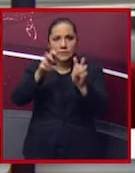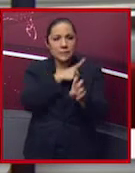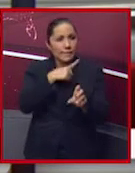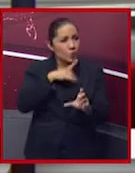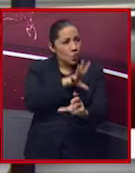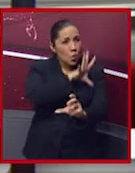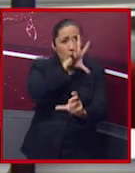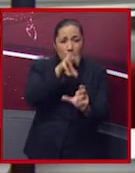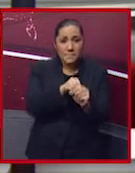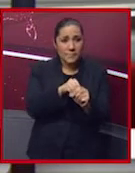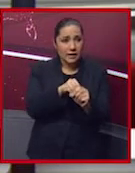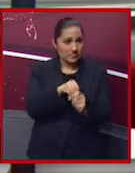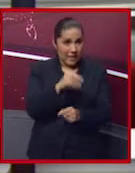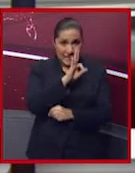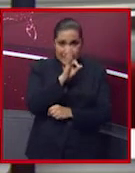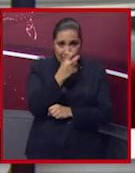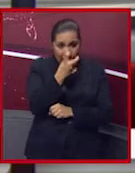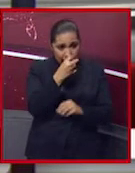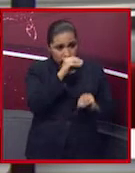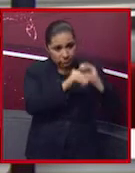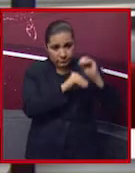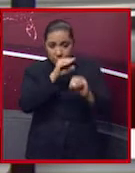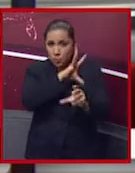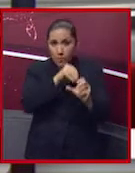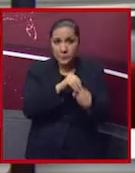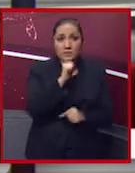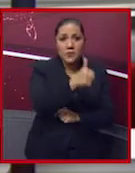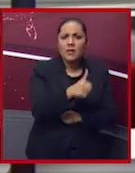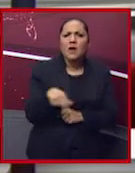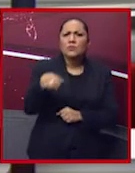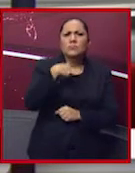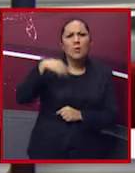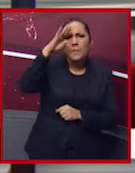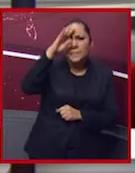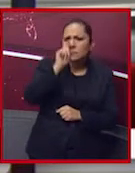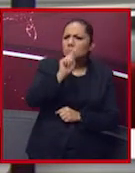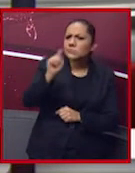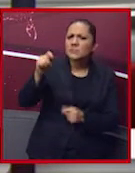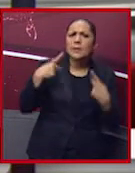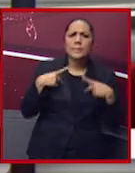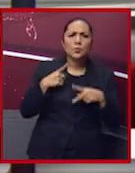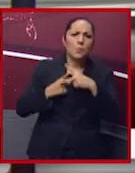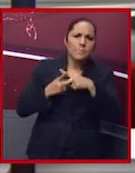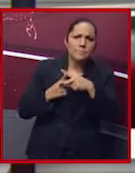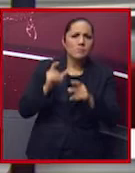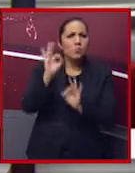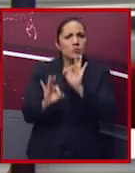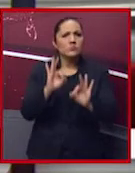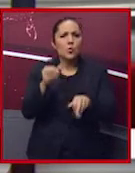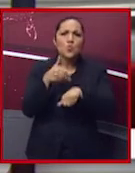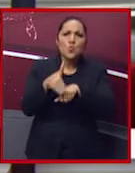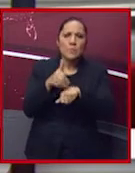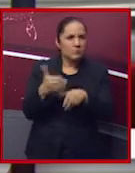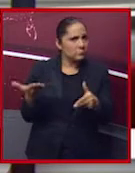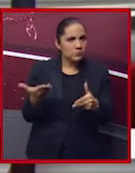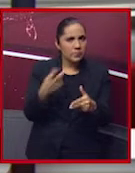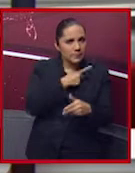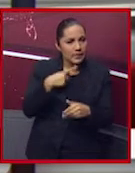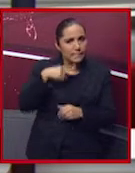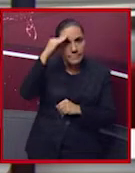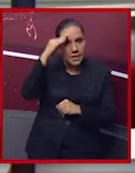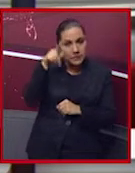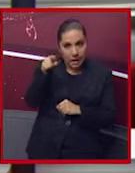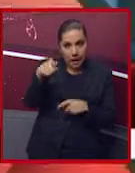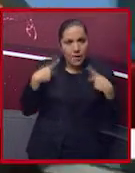personas como estadísticas, cuando son seres humanos de carne y hueso que comen, viven y